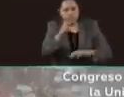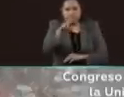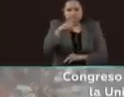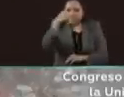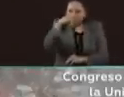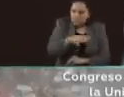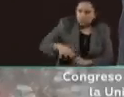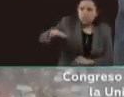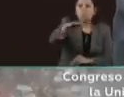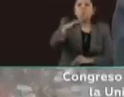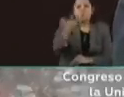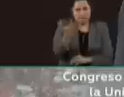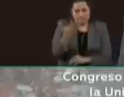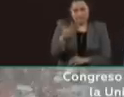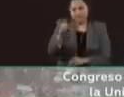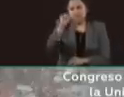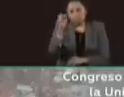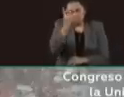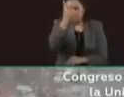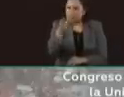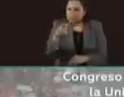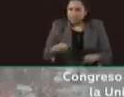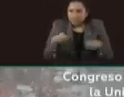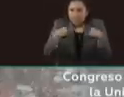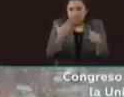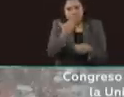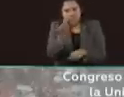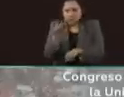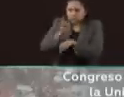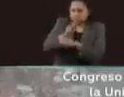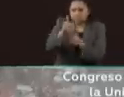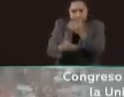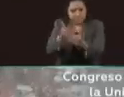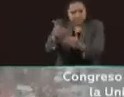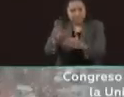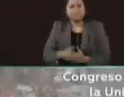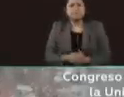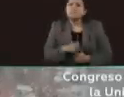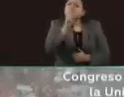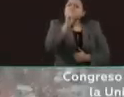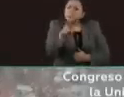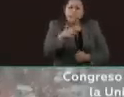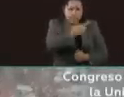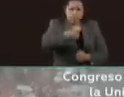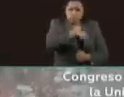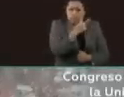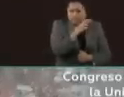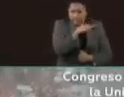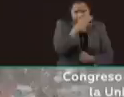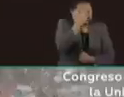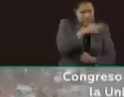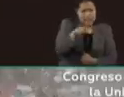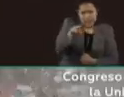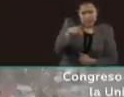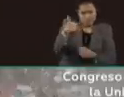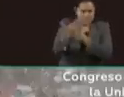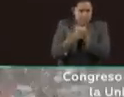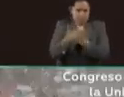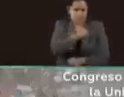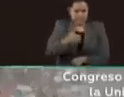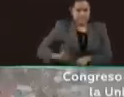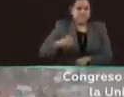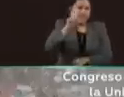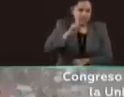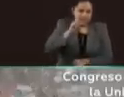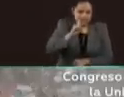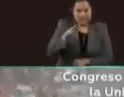Luis Potosí. Amigas y amigos, los verdes también reconocemos el interés de la próxima presidenta Sheinbaum en